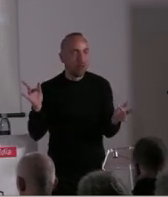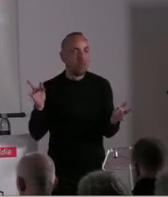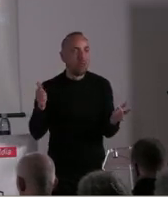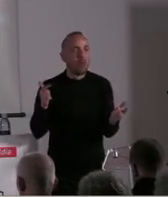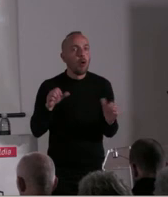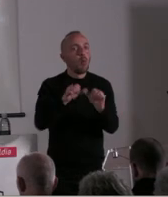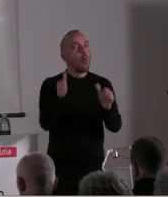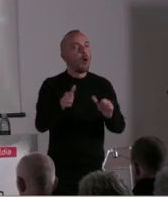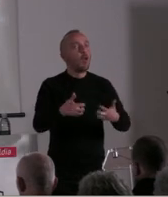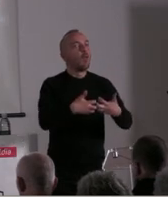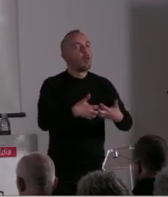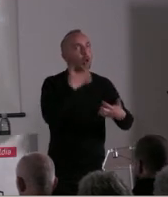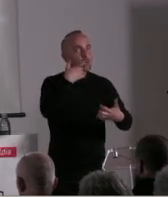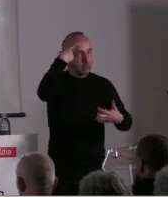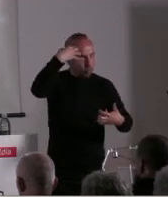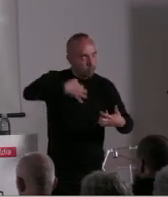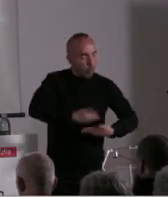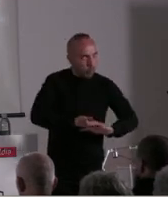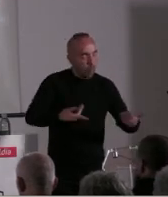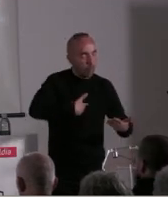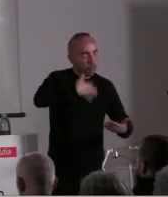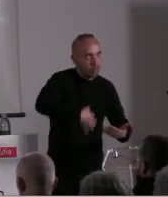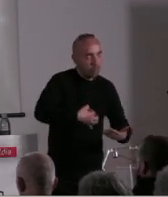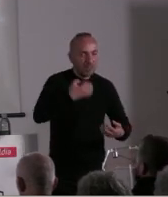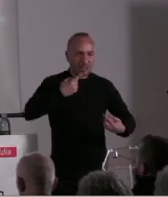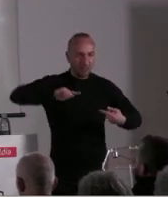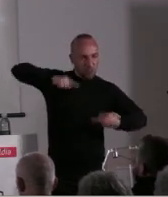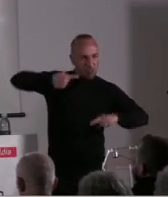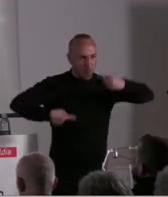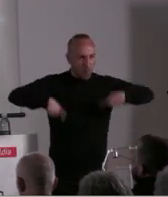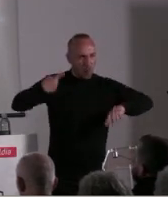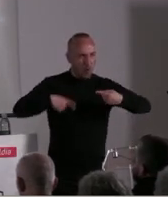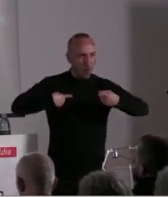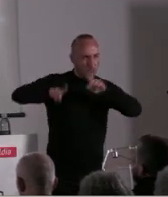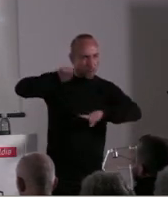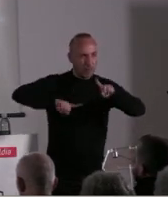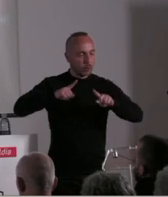nos lo creemos y si sabemos lidiar con el conflicto, sabemos cuidarnos, sabemos